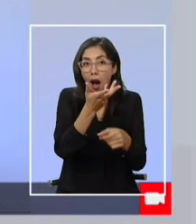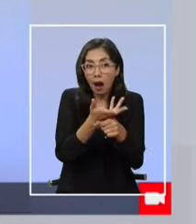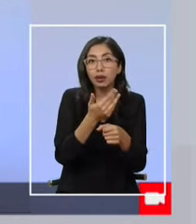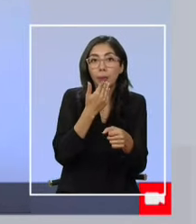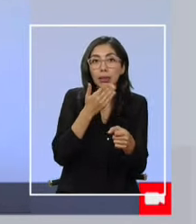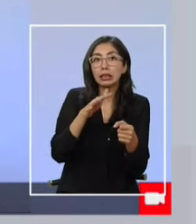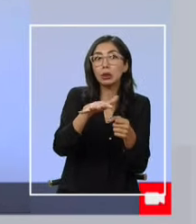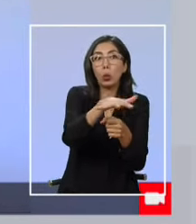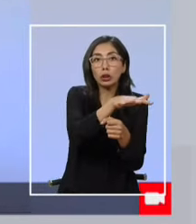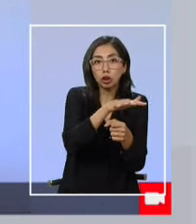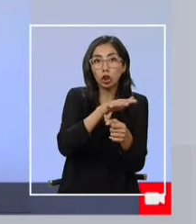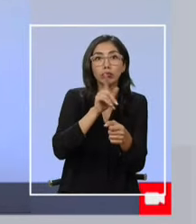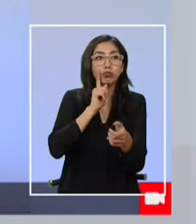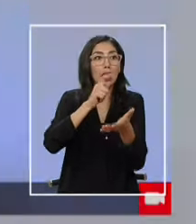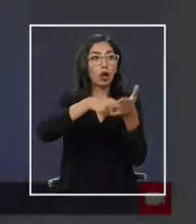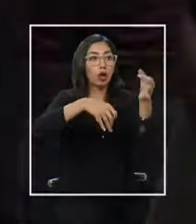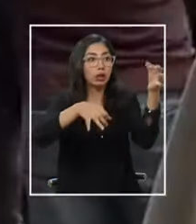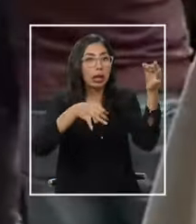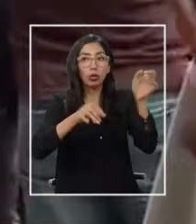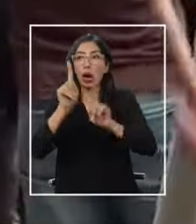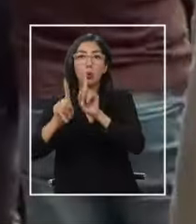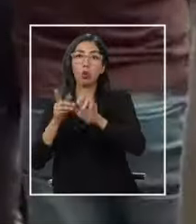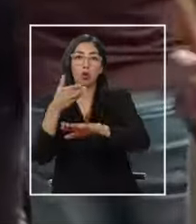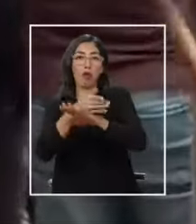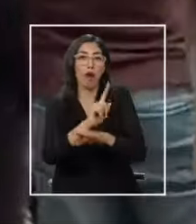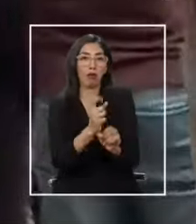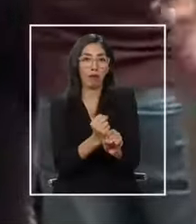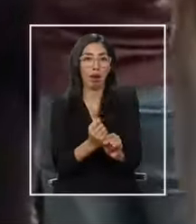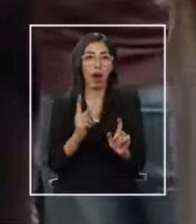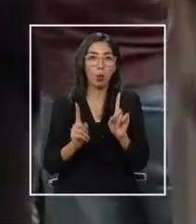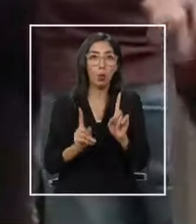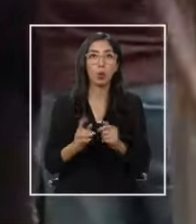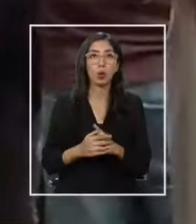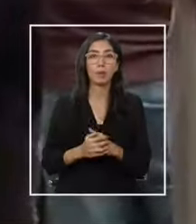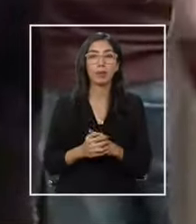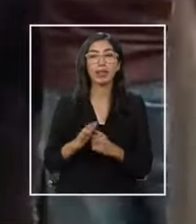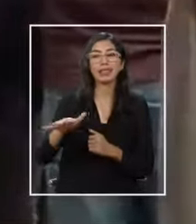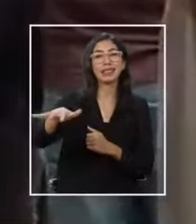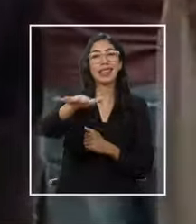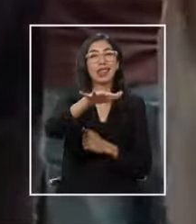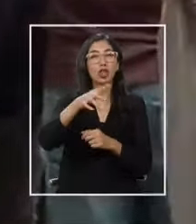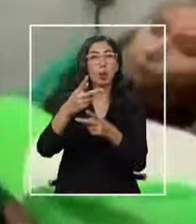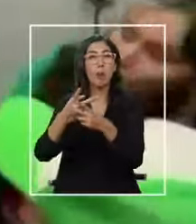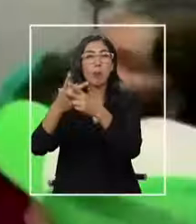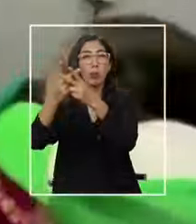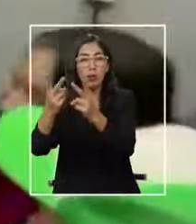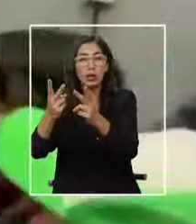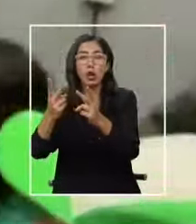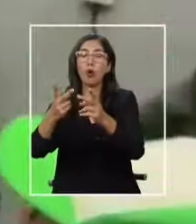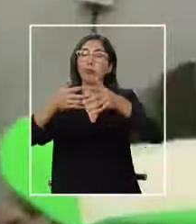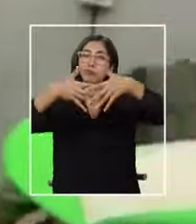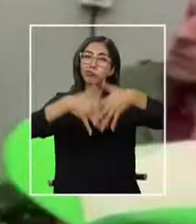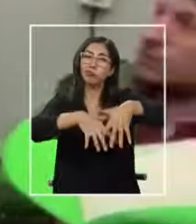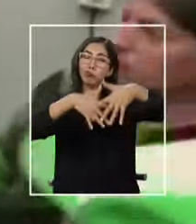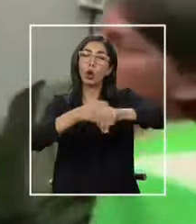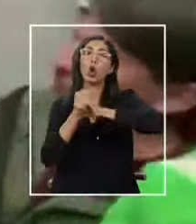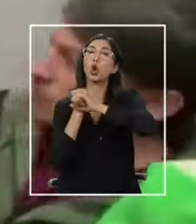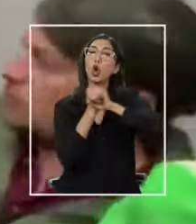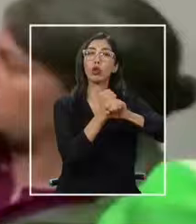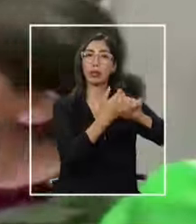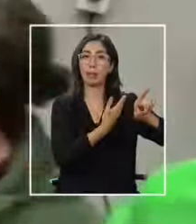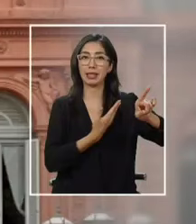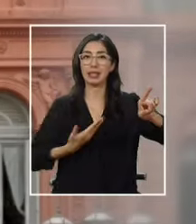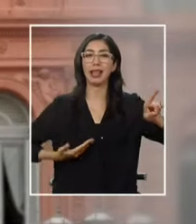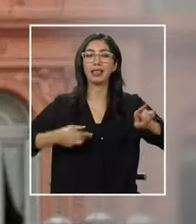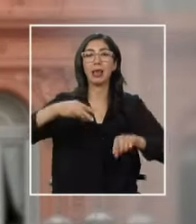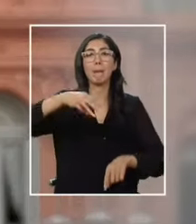no tenían un contrato y ni siquiera iban. El sector público argentino está en pie de guerra contra el presidente Javier